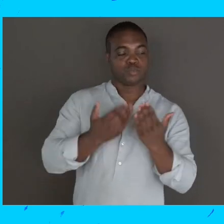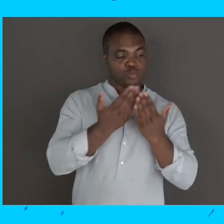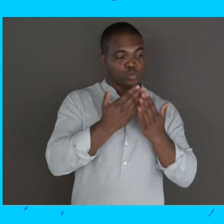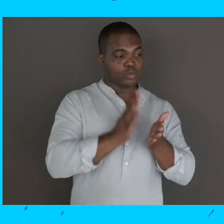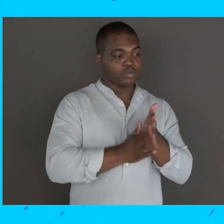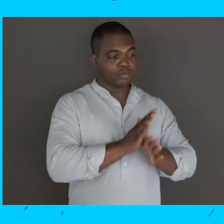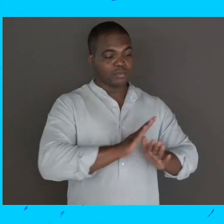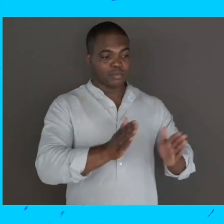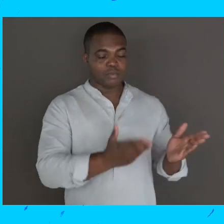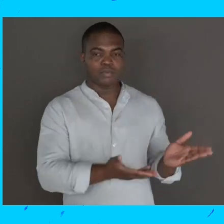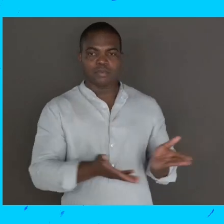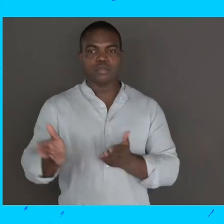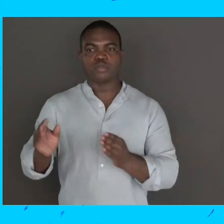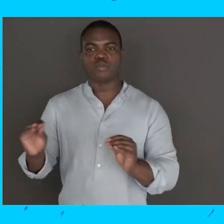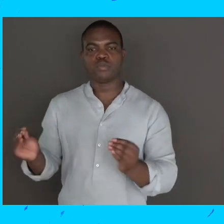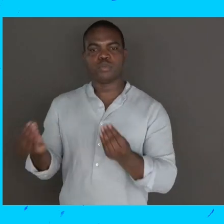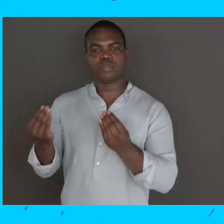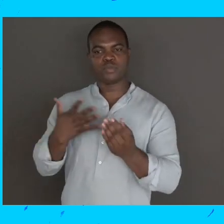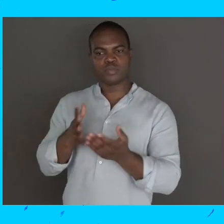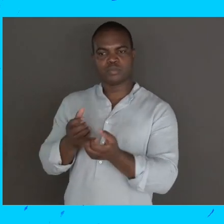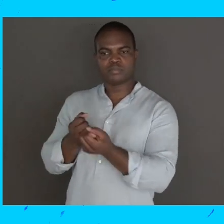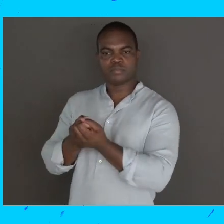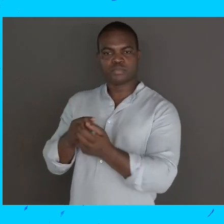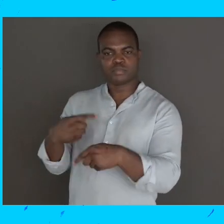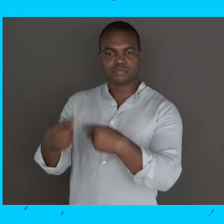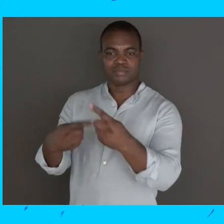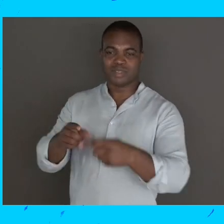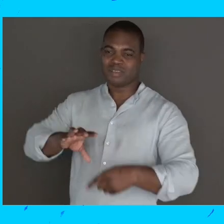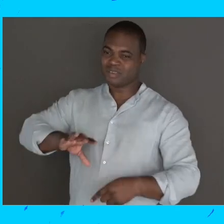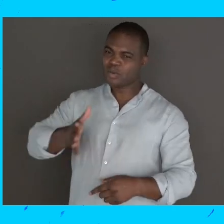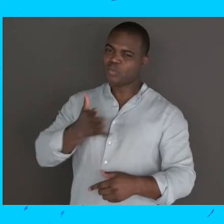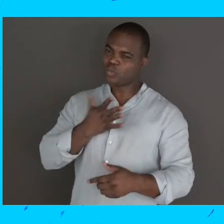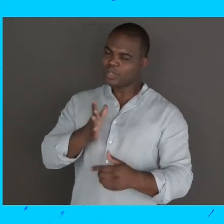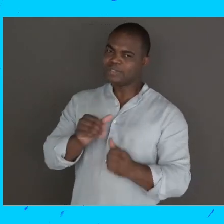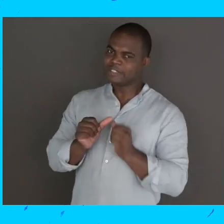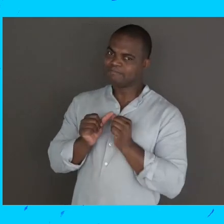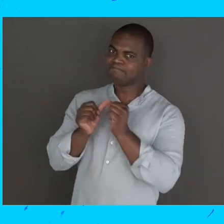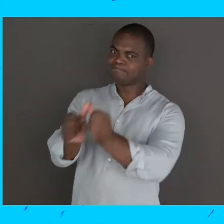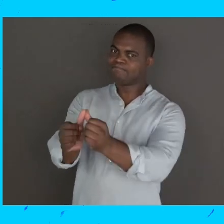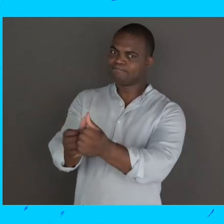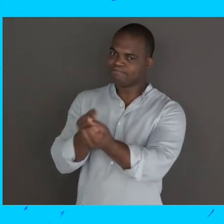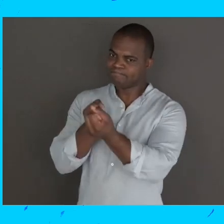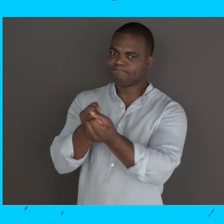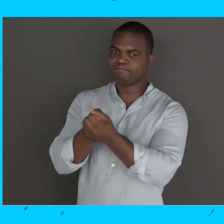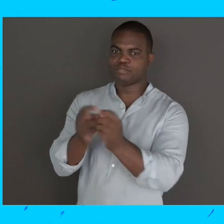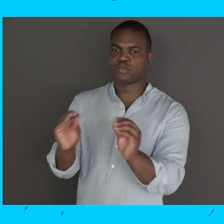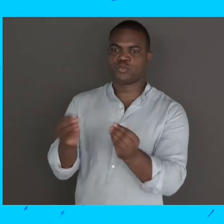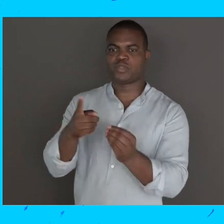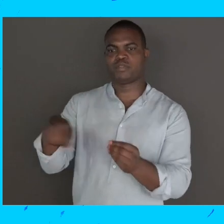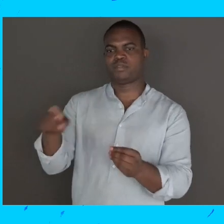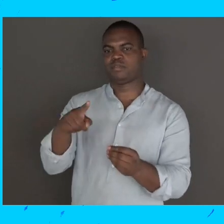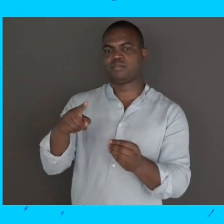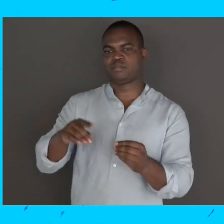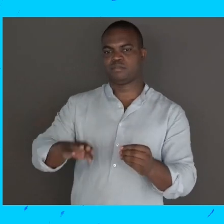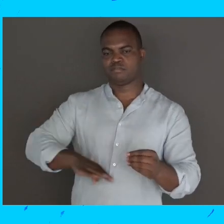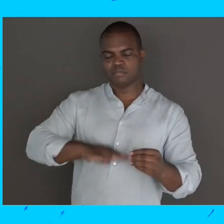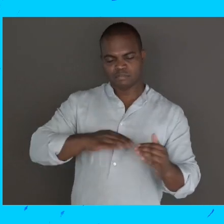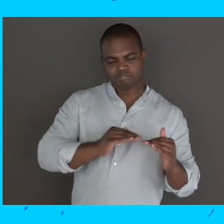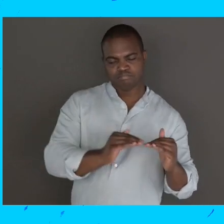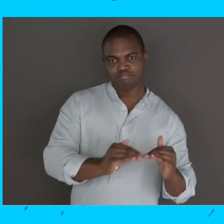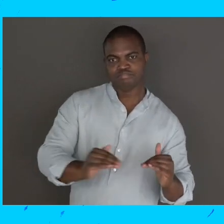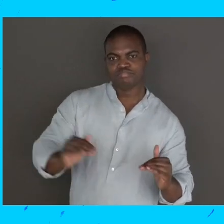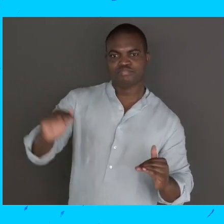Sudán del Sur es uno de los países más jóvenes que, bueno, que recién nació.